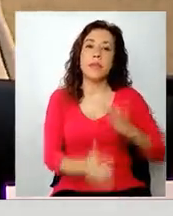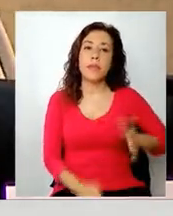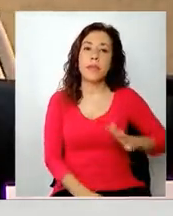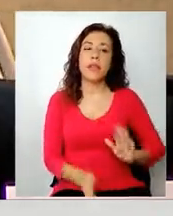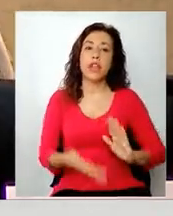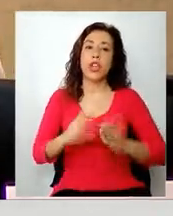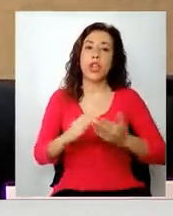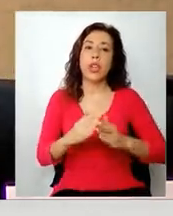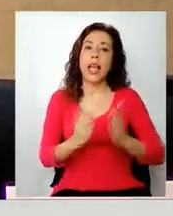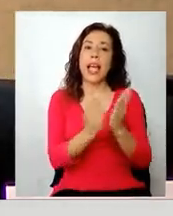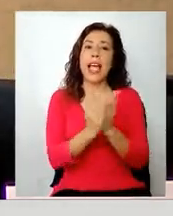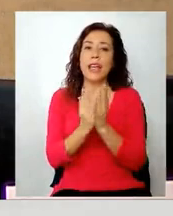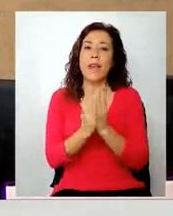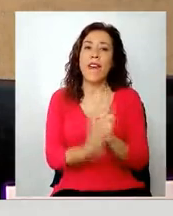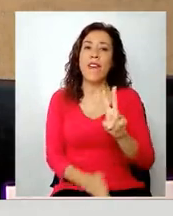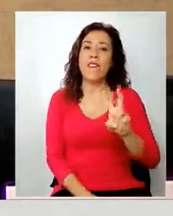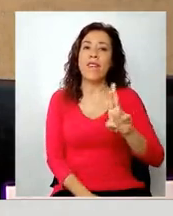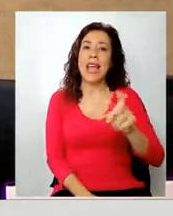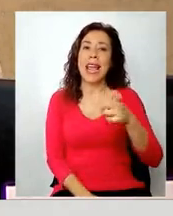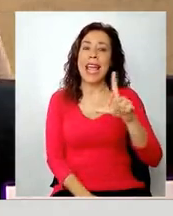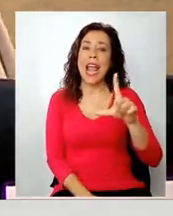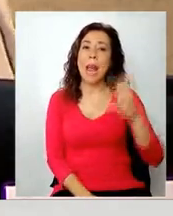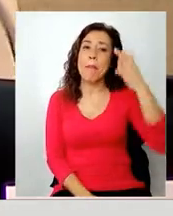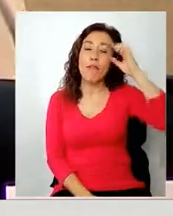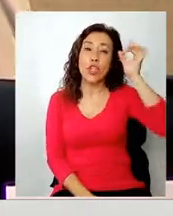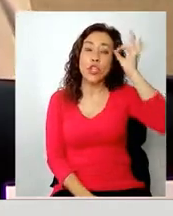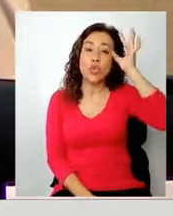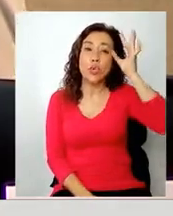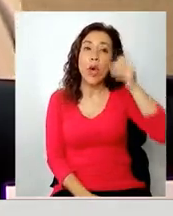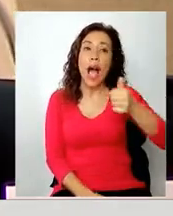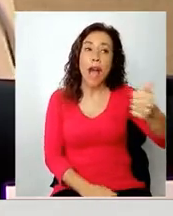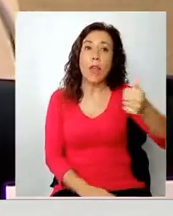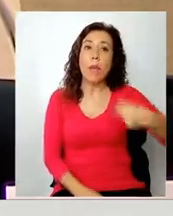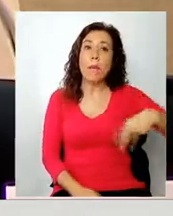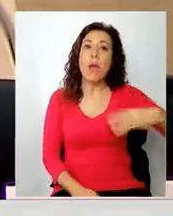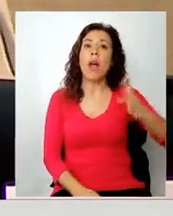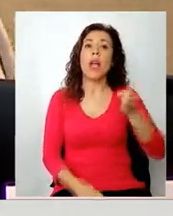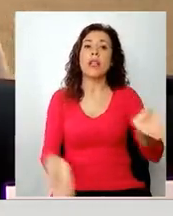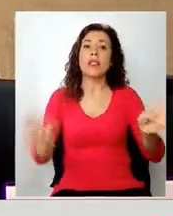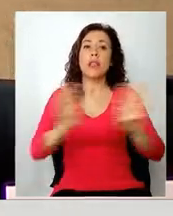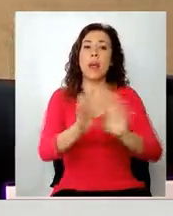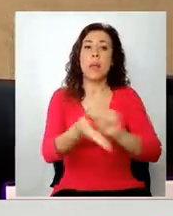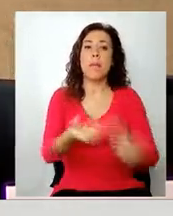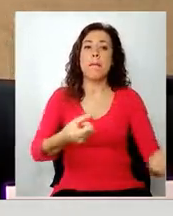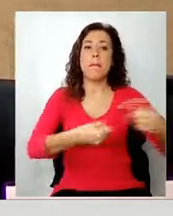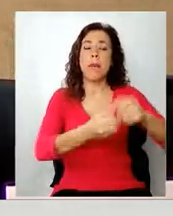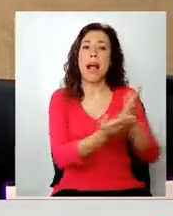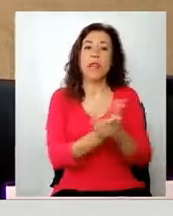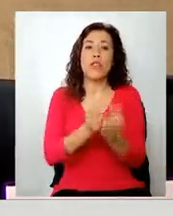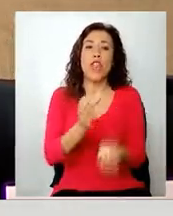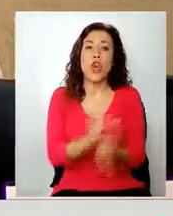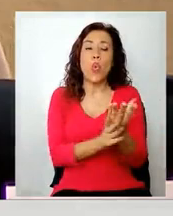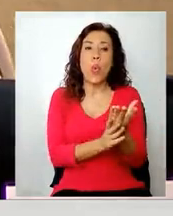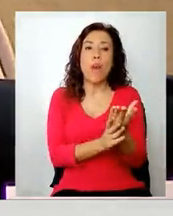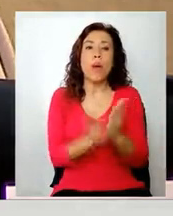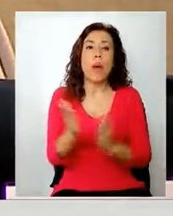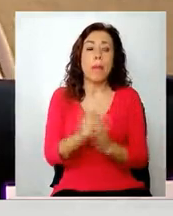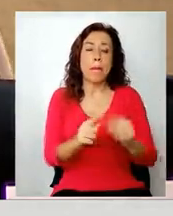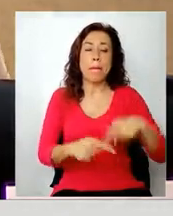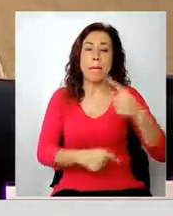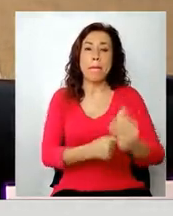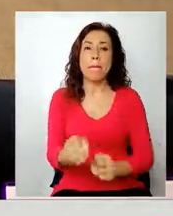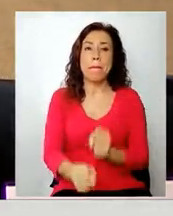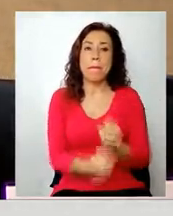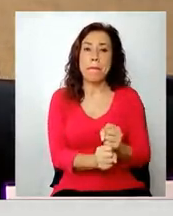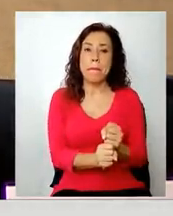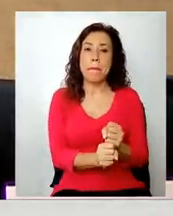escuela El vergel de Providencia se enteró que la autoridad municipal decidió cerrar la matrícula para estudiantes nuevos a partir del próximo año esto